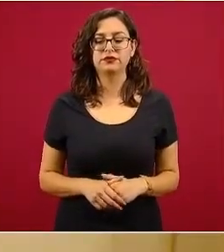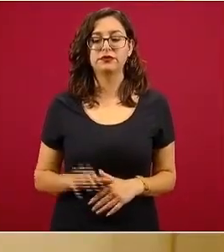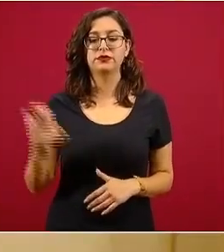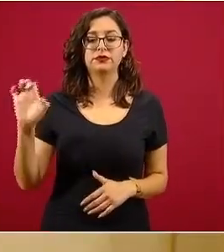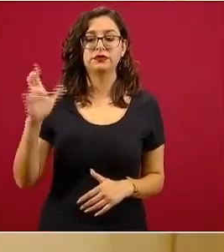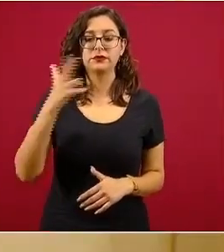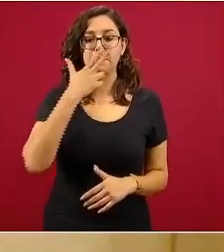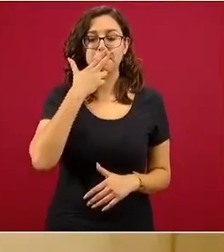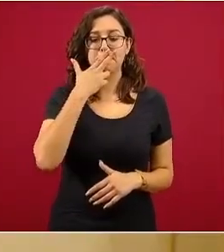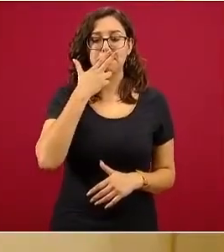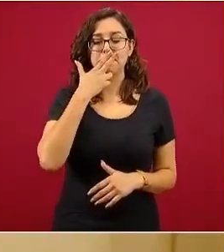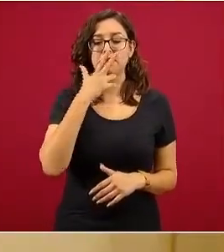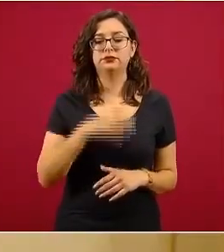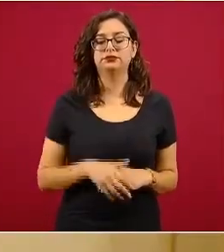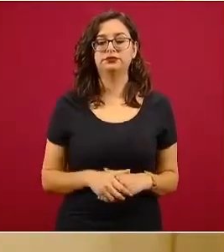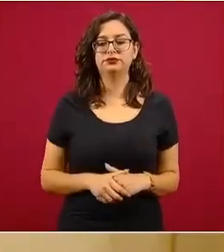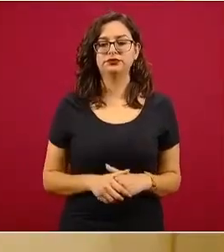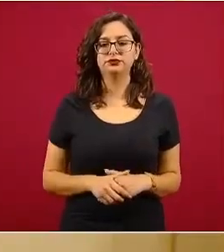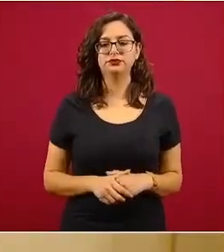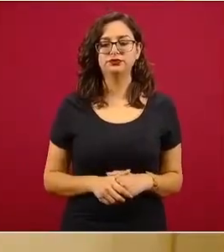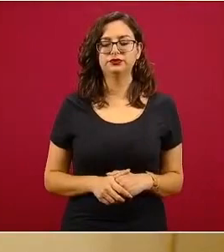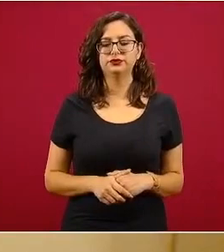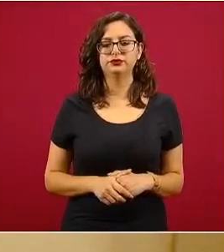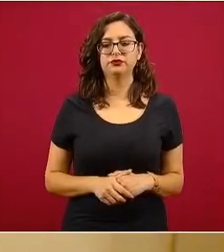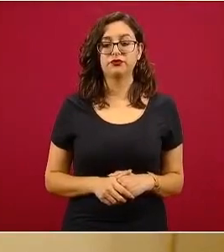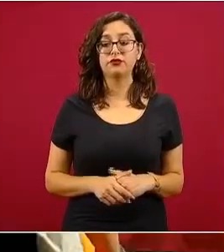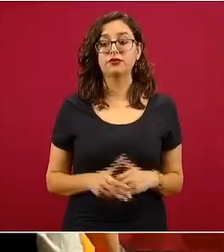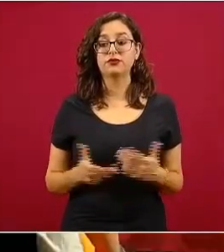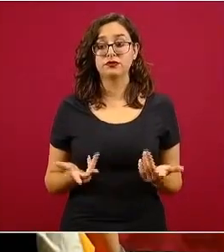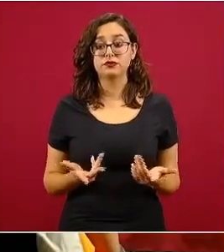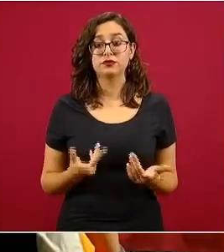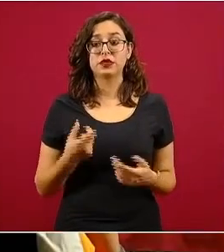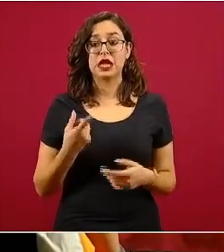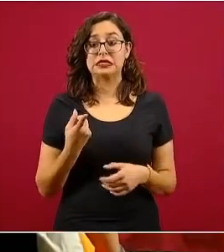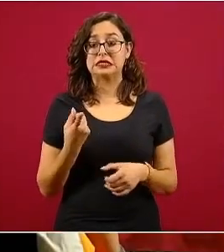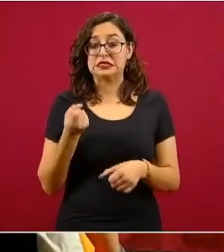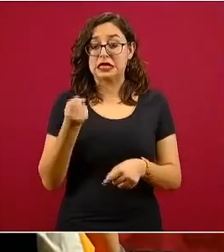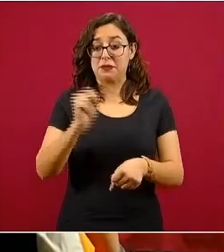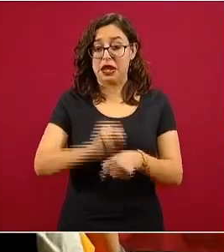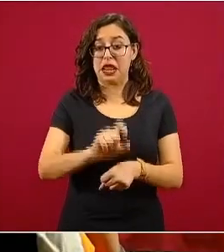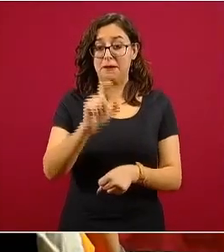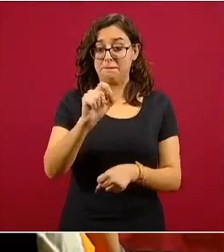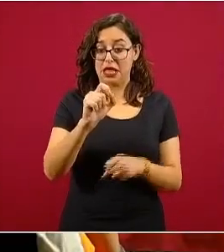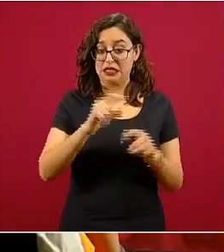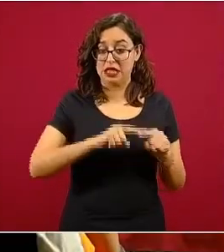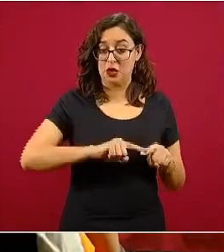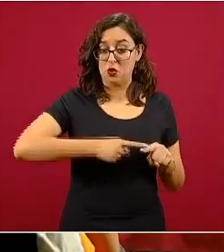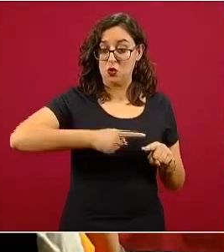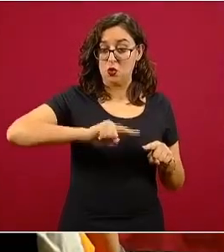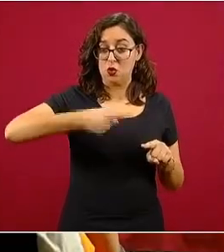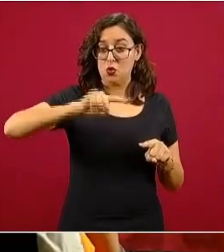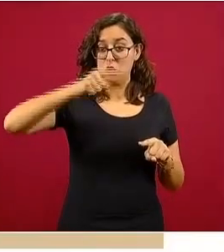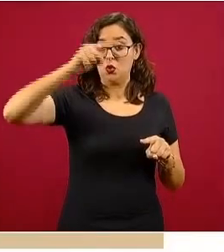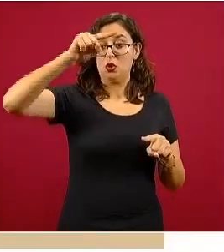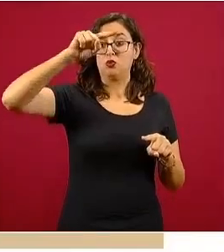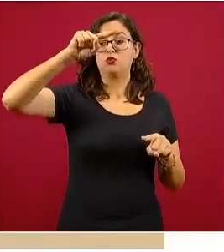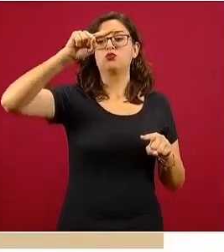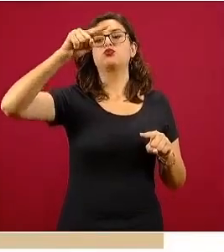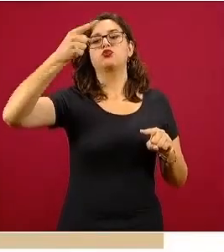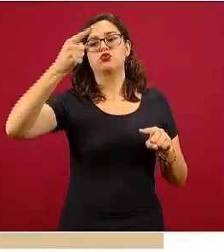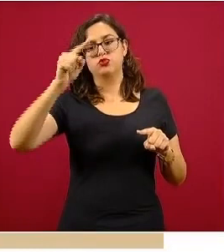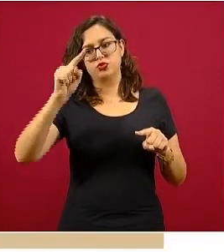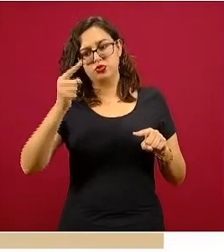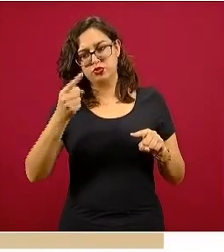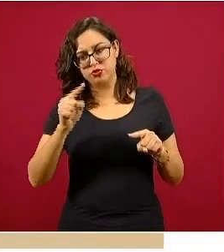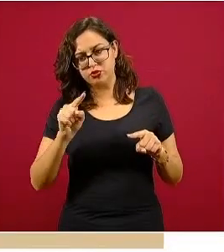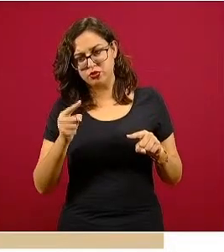Chihuahua, ya veíamos en su momento que había encontrado un primer pico en la semana 20, tuvo una disminución, luego a nivel